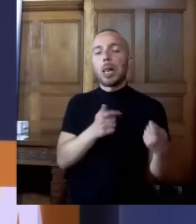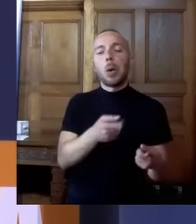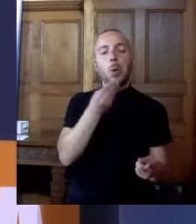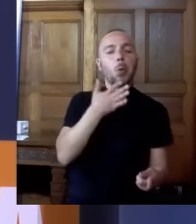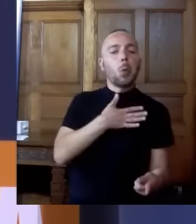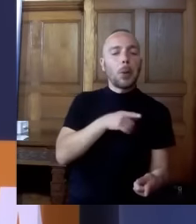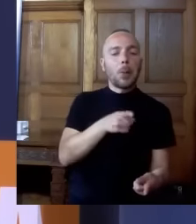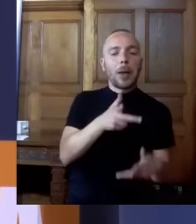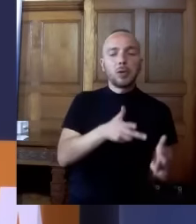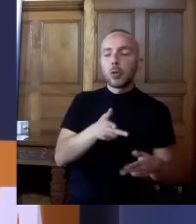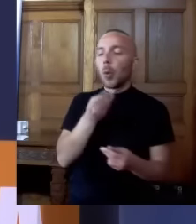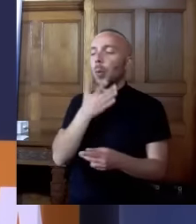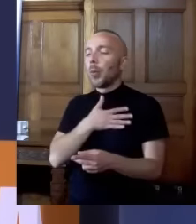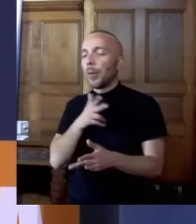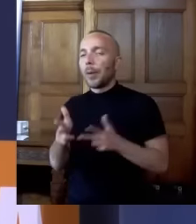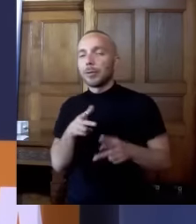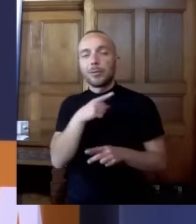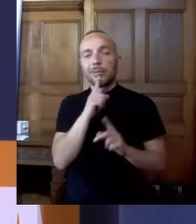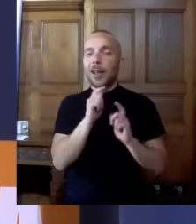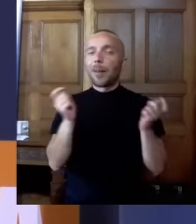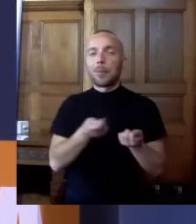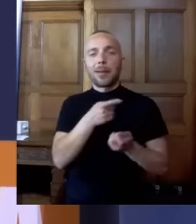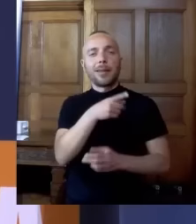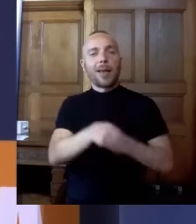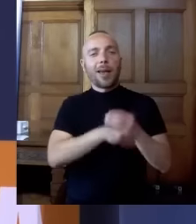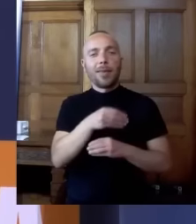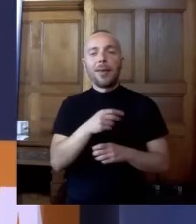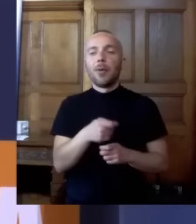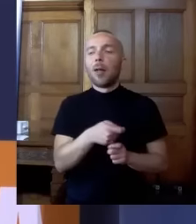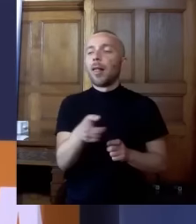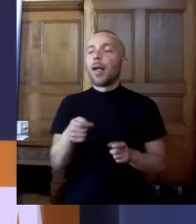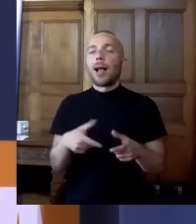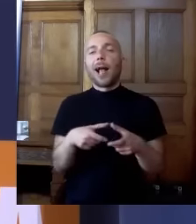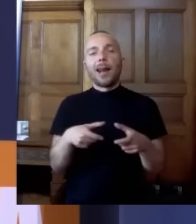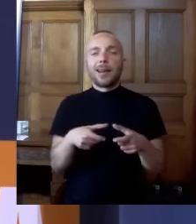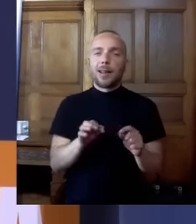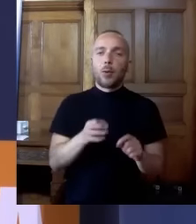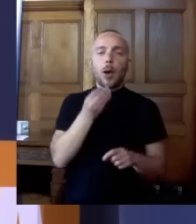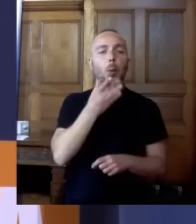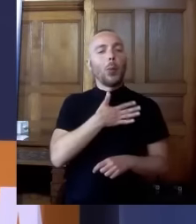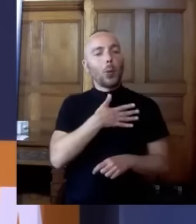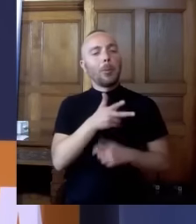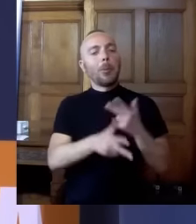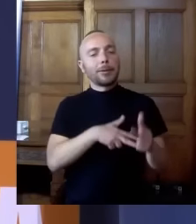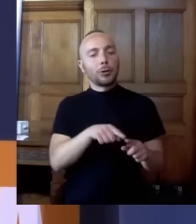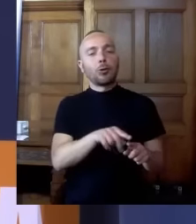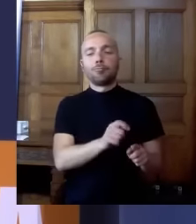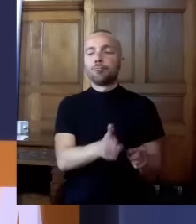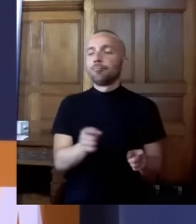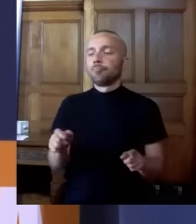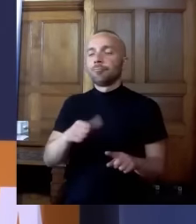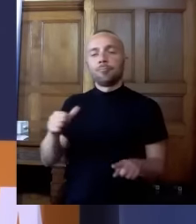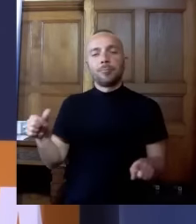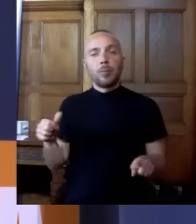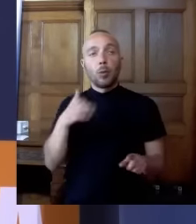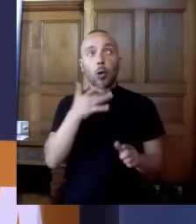es su ocupación favorita especialmente en campaña electoral repartir Canes de buen Vasco pero cuando hay que hcar la rodilla ante el